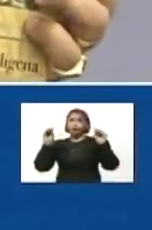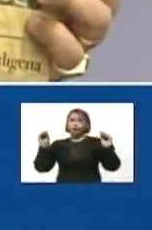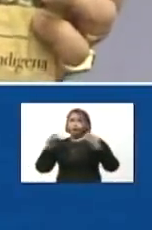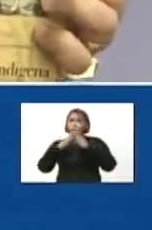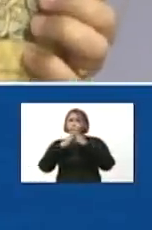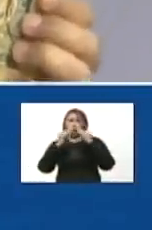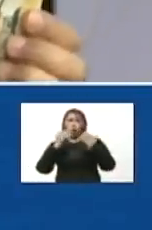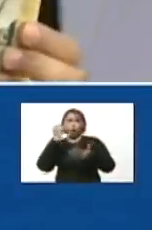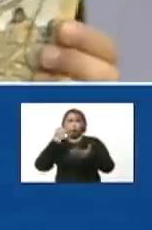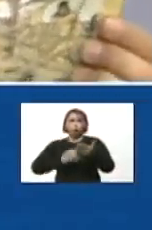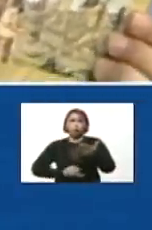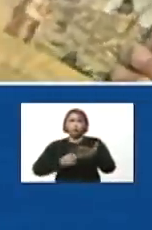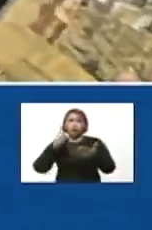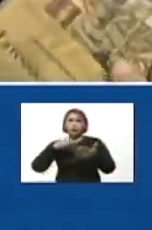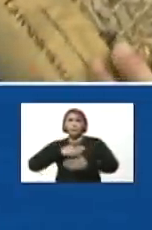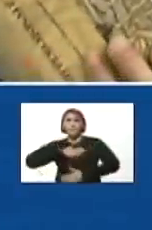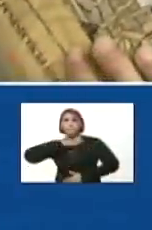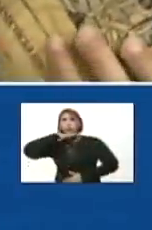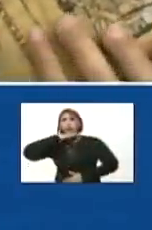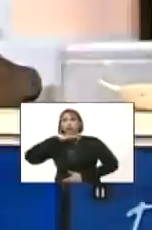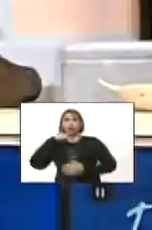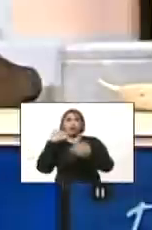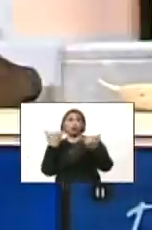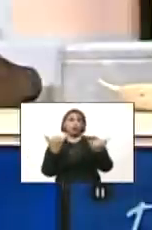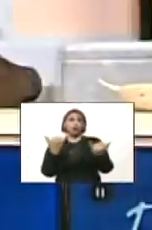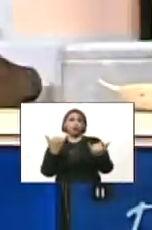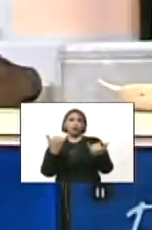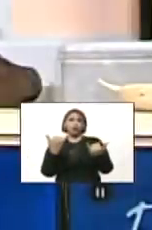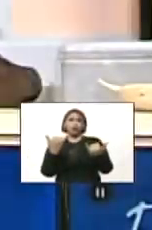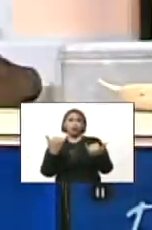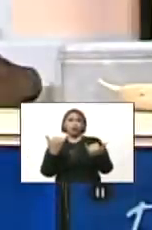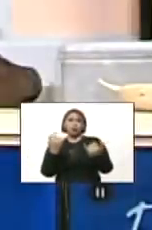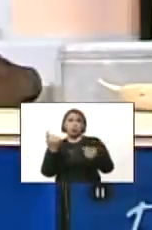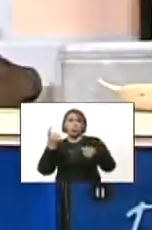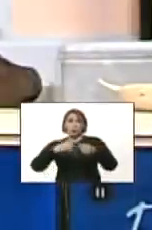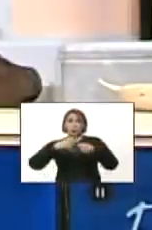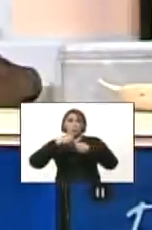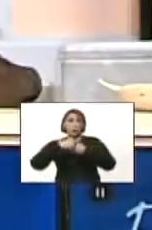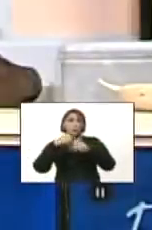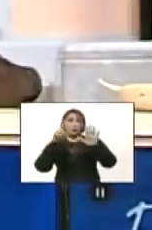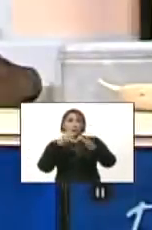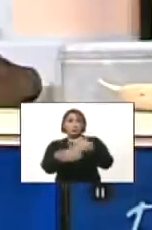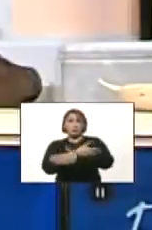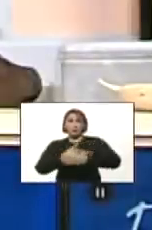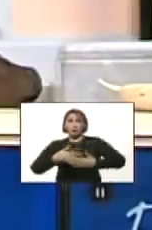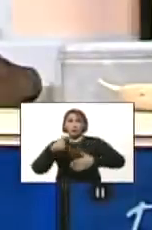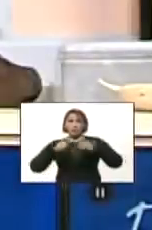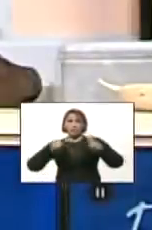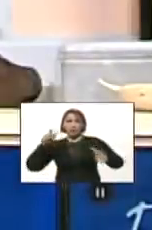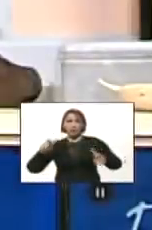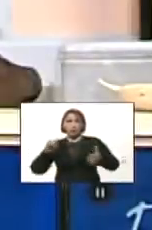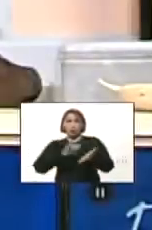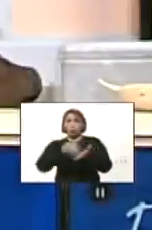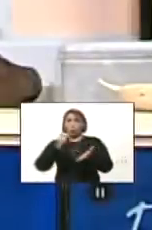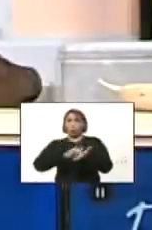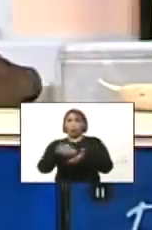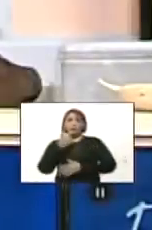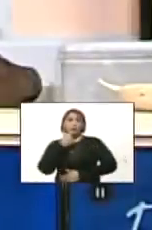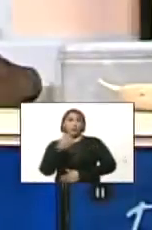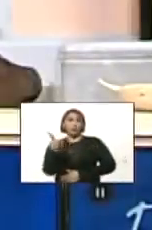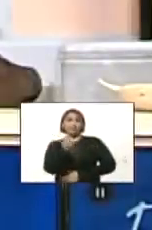inscribirse en la cuenta y colapsó. Se inscribieron 6 millones de personas el primer día y WhatsApp me dijo, así no.